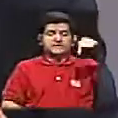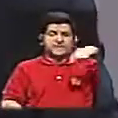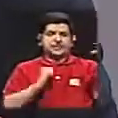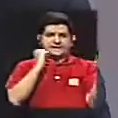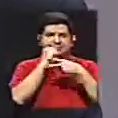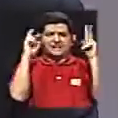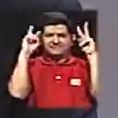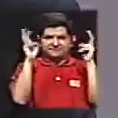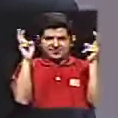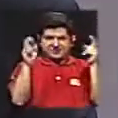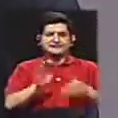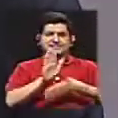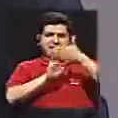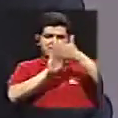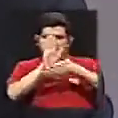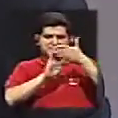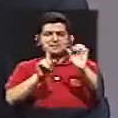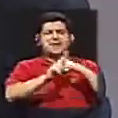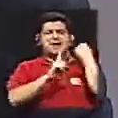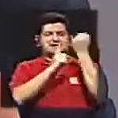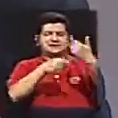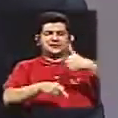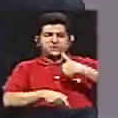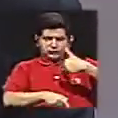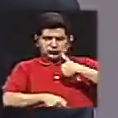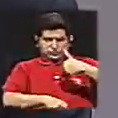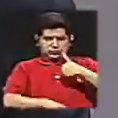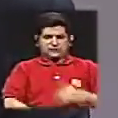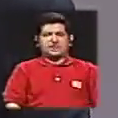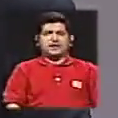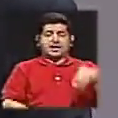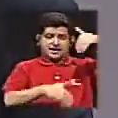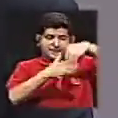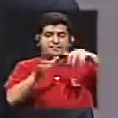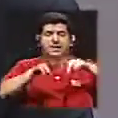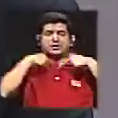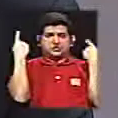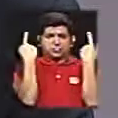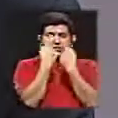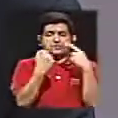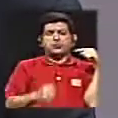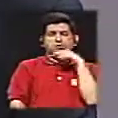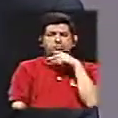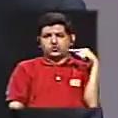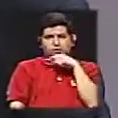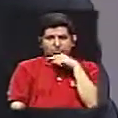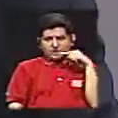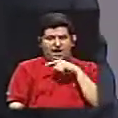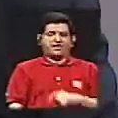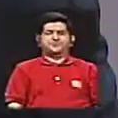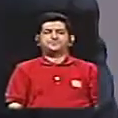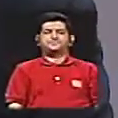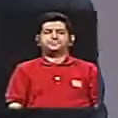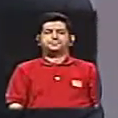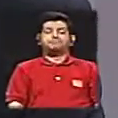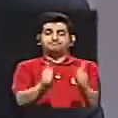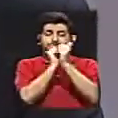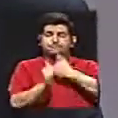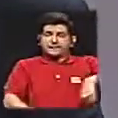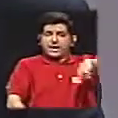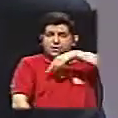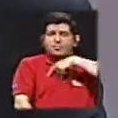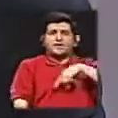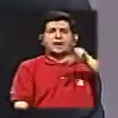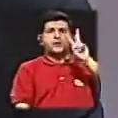el tema de nuestra portada, de la situación que se ha estado viviendo dentro del Partido Unidad Social Cristiana, nos acompaña